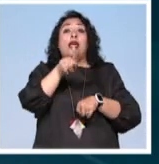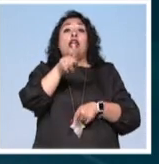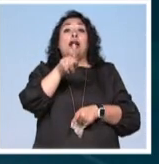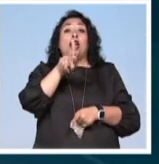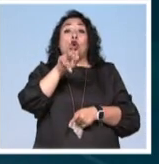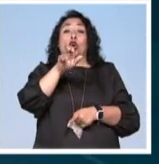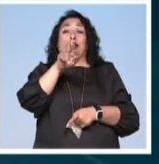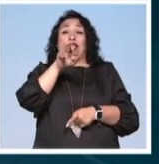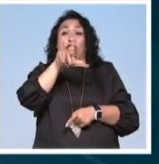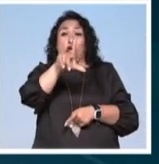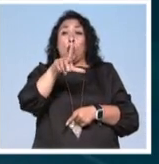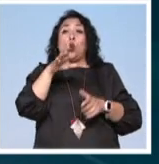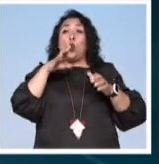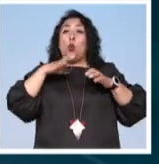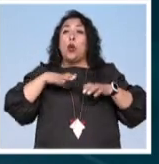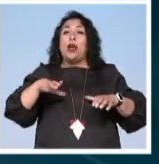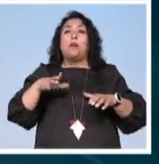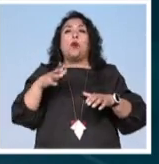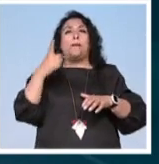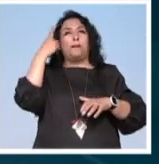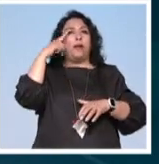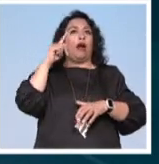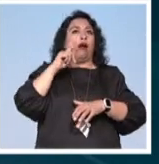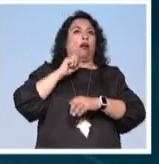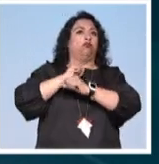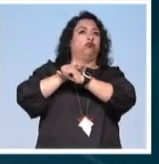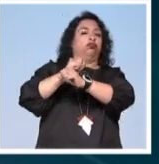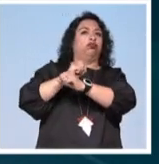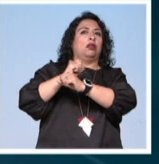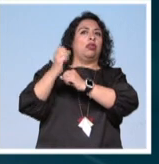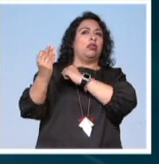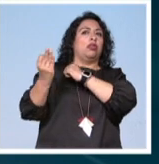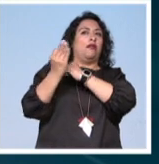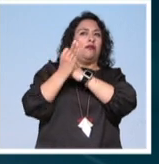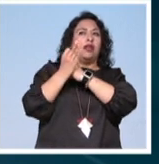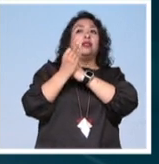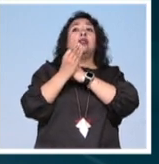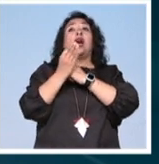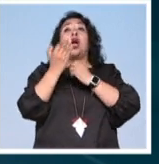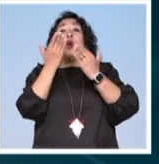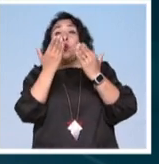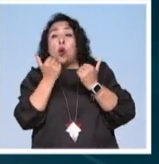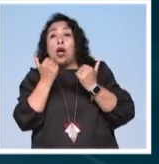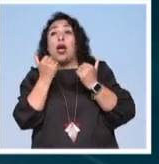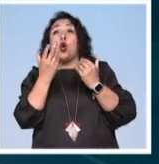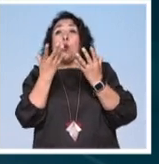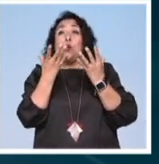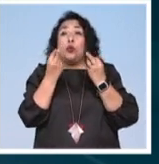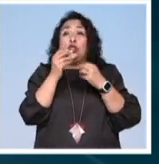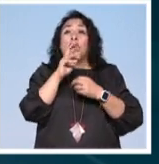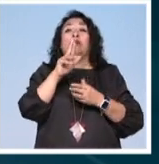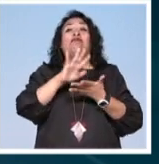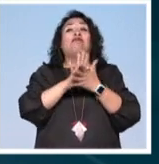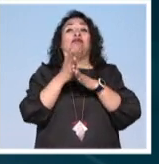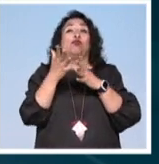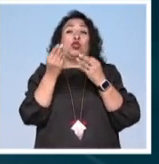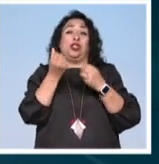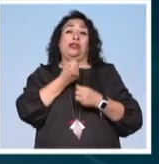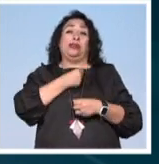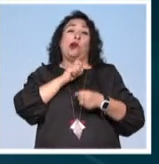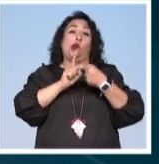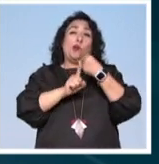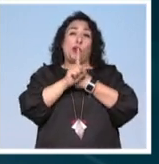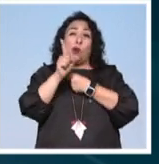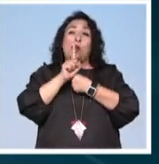el cuerpo lo genera como mecanismo de defensa. La ausencia o exceso de cortisol puede tener consecuencias en la salud y